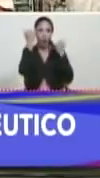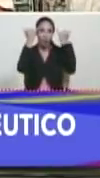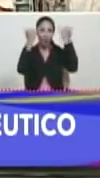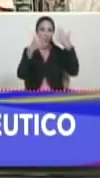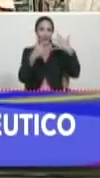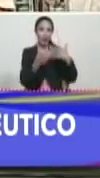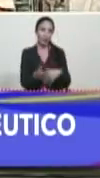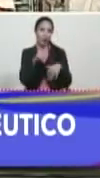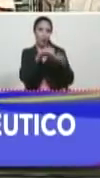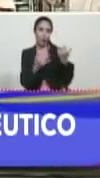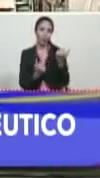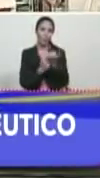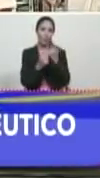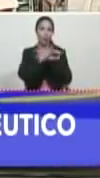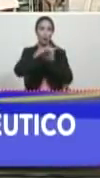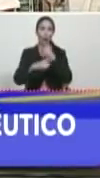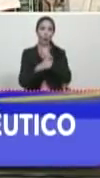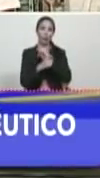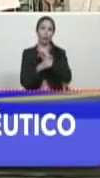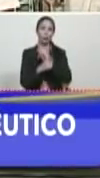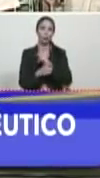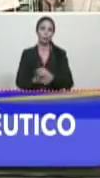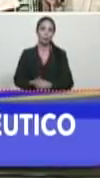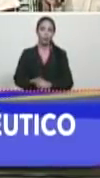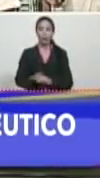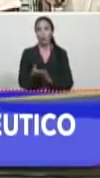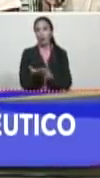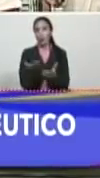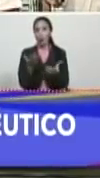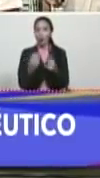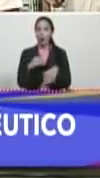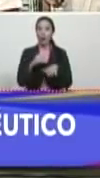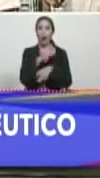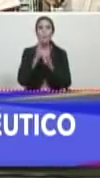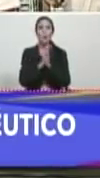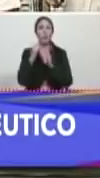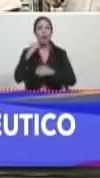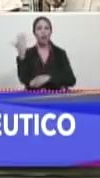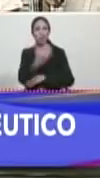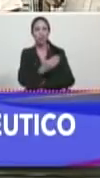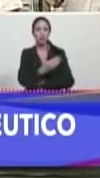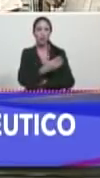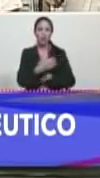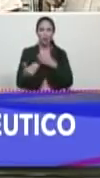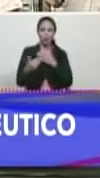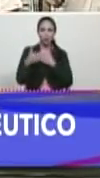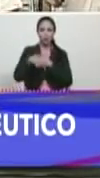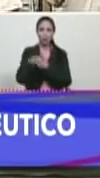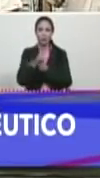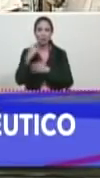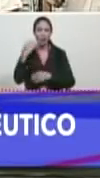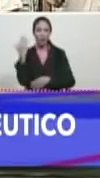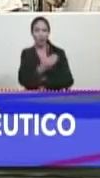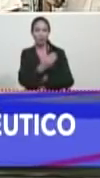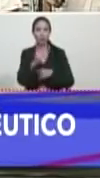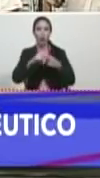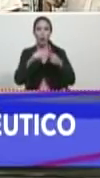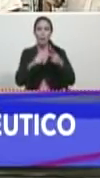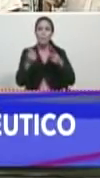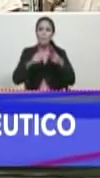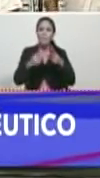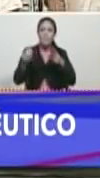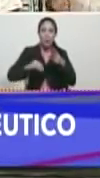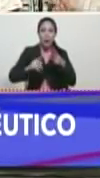El títere diabólico que respalda y pide sanciones contra su propio país. El títere diabólico que